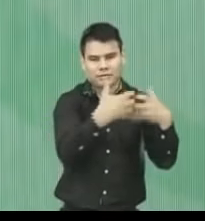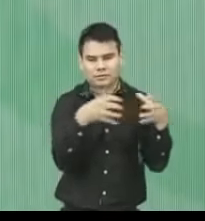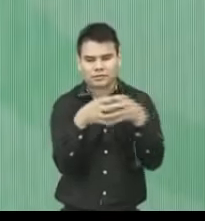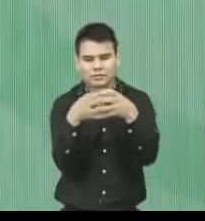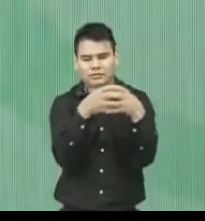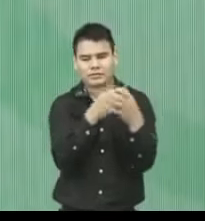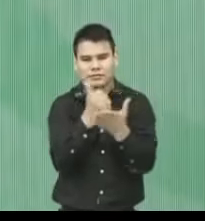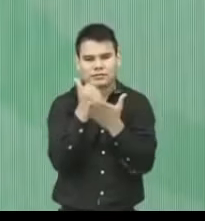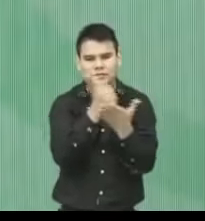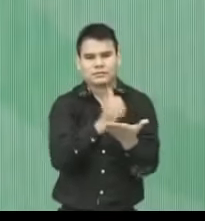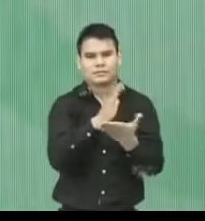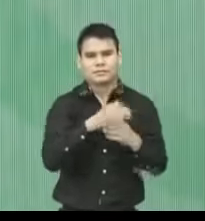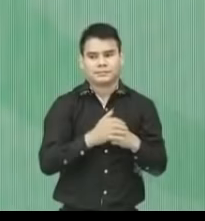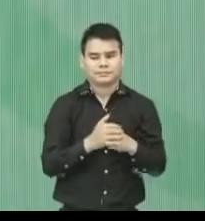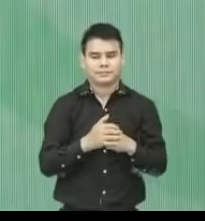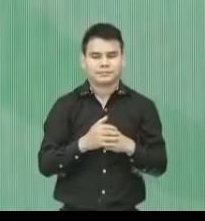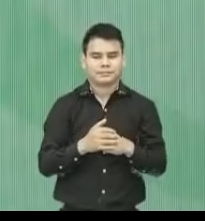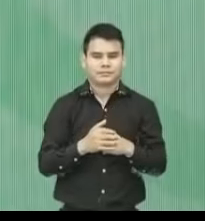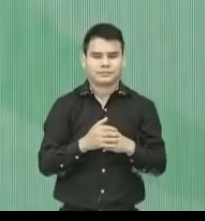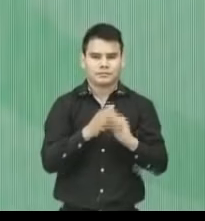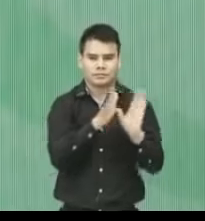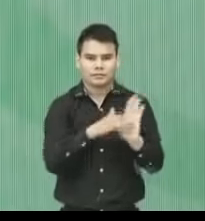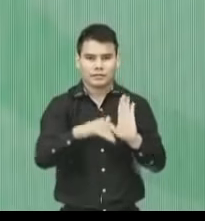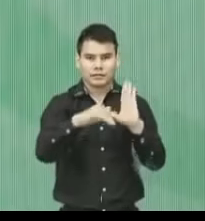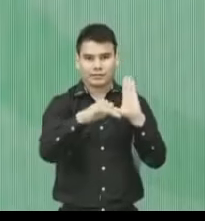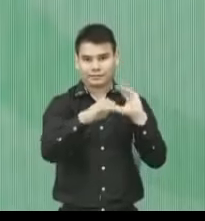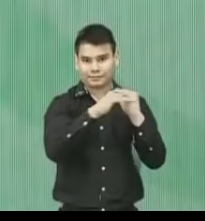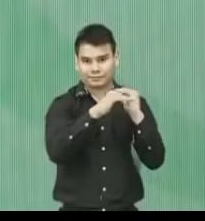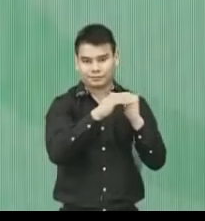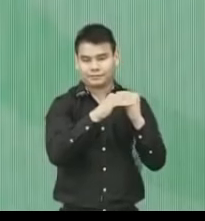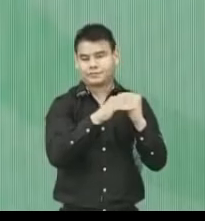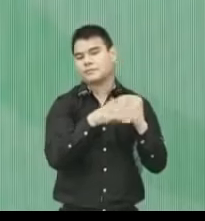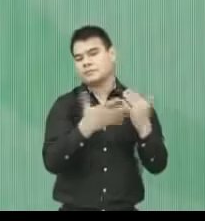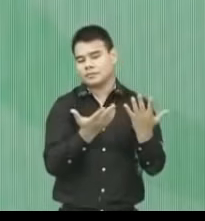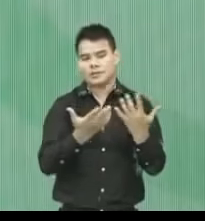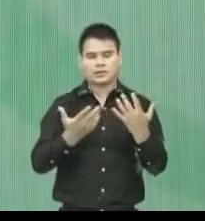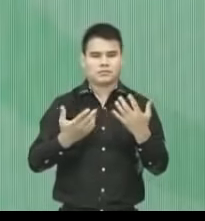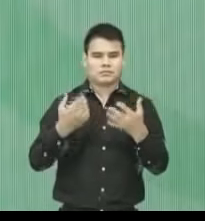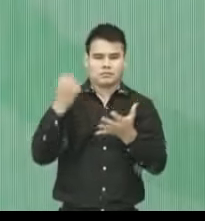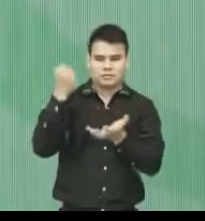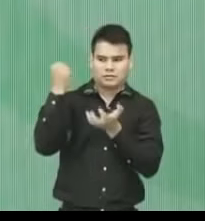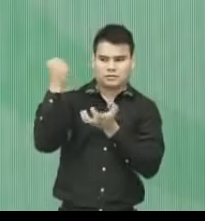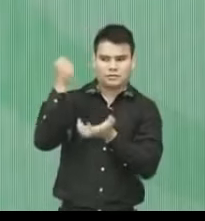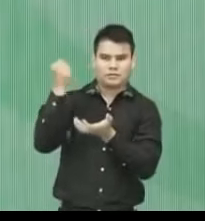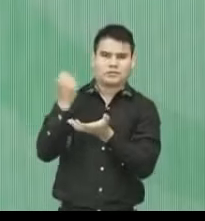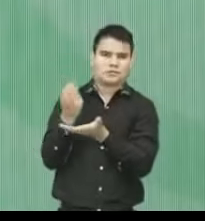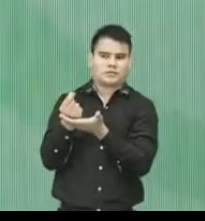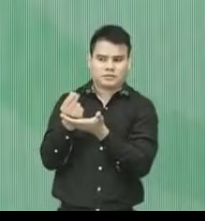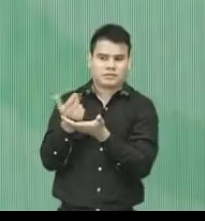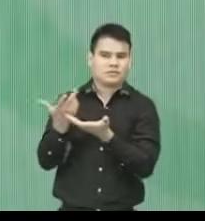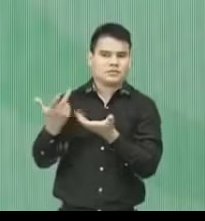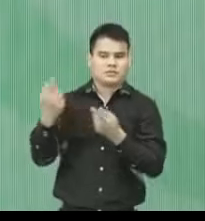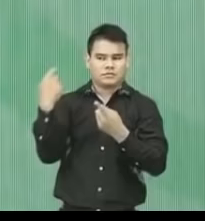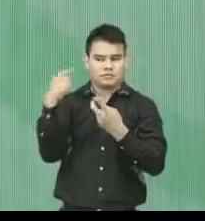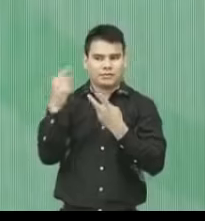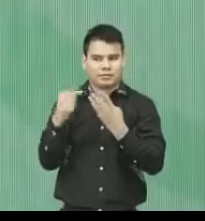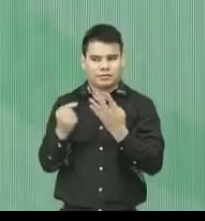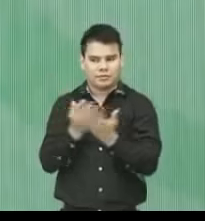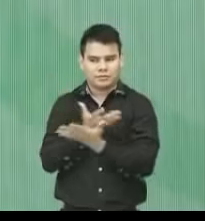lo podemos hacer al mismo tiempo que estabilizamos las finanzas públicas eliminando exenciones innecesarias